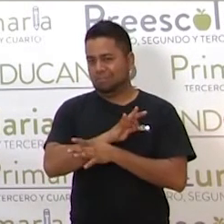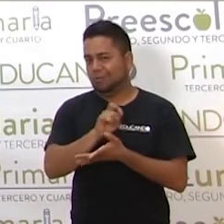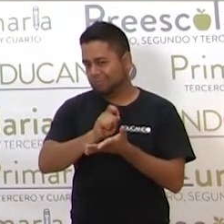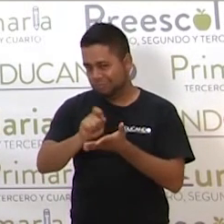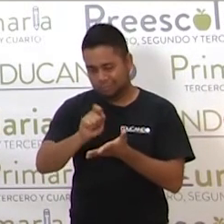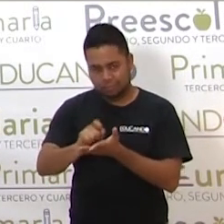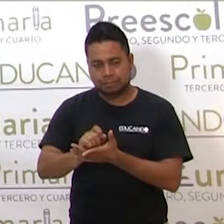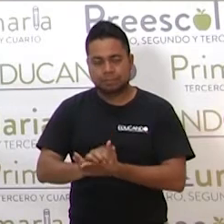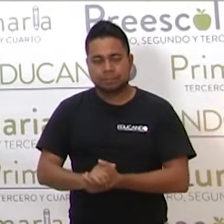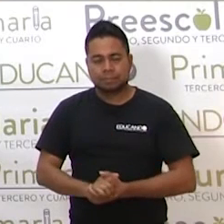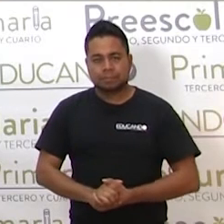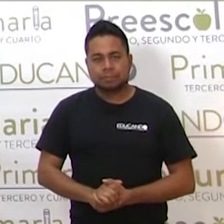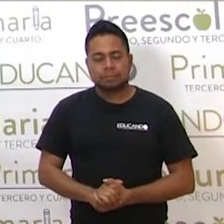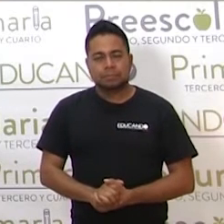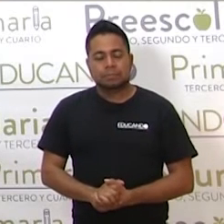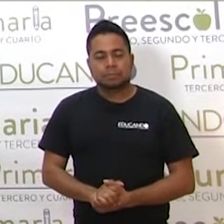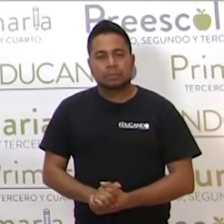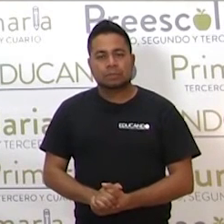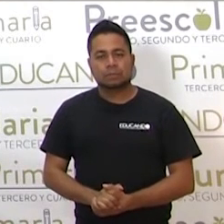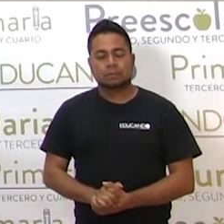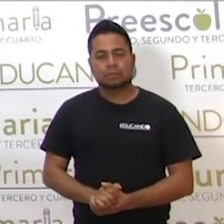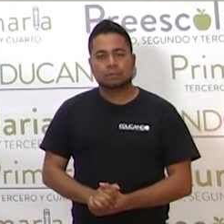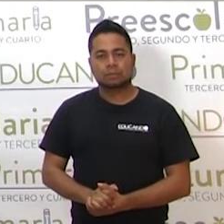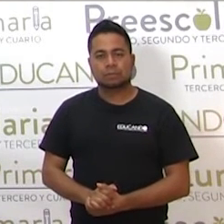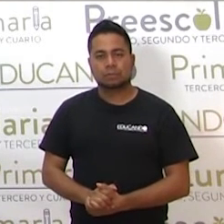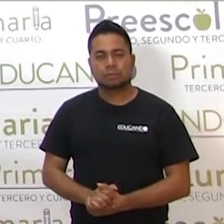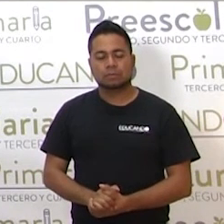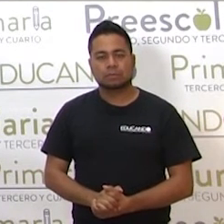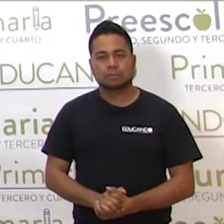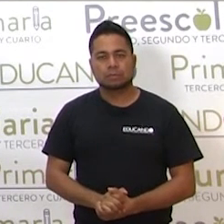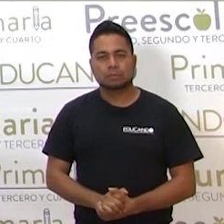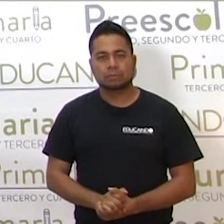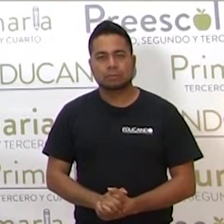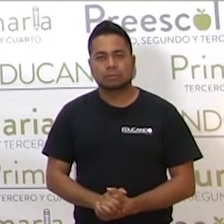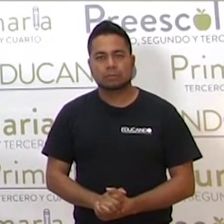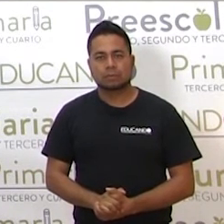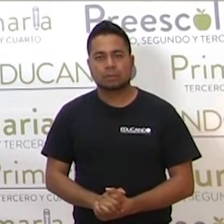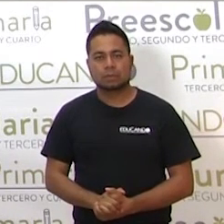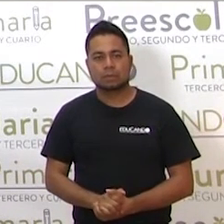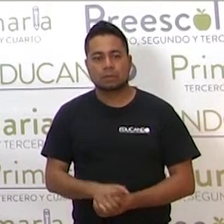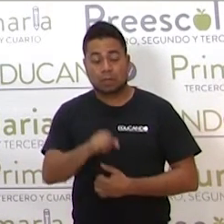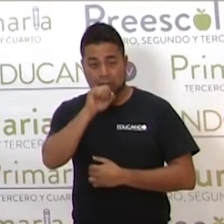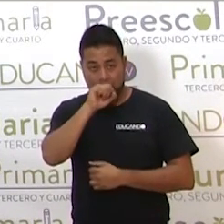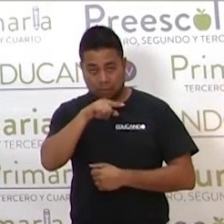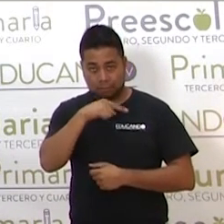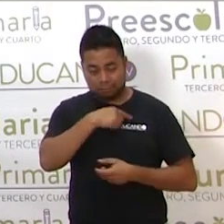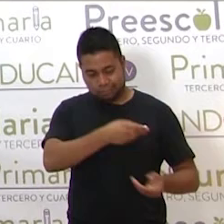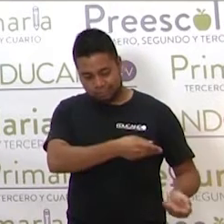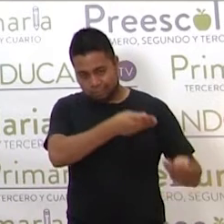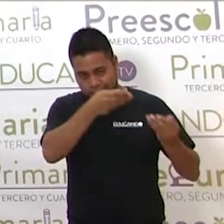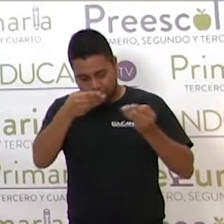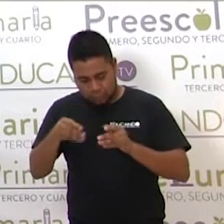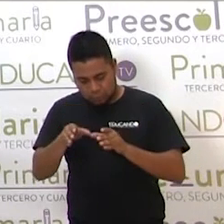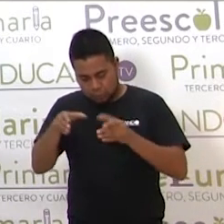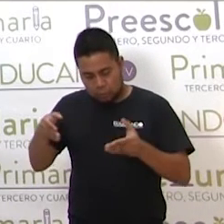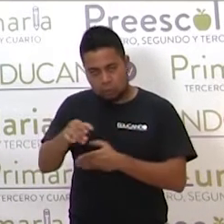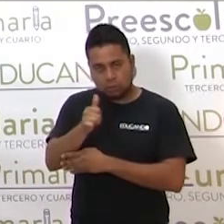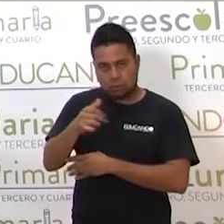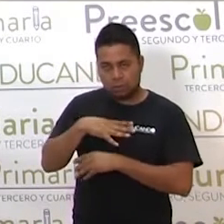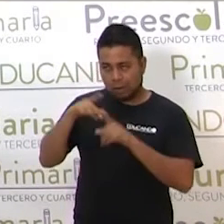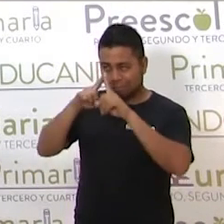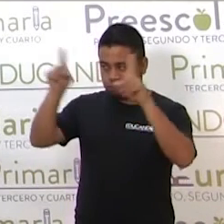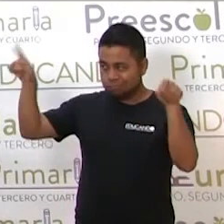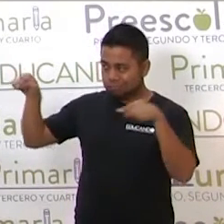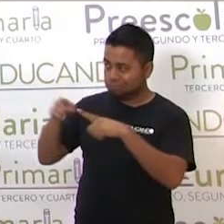cuento. Pues bien, también les traje otro cuento que está aquí en el pizarrón.